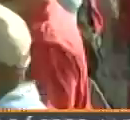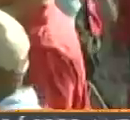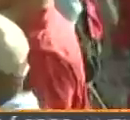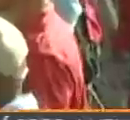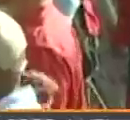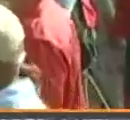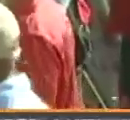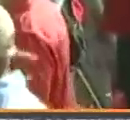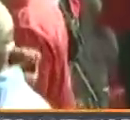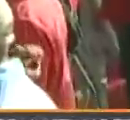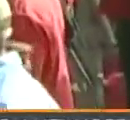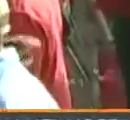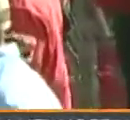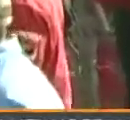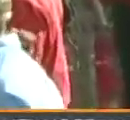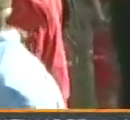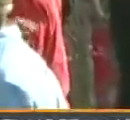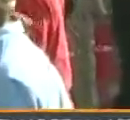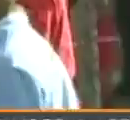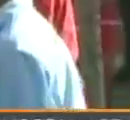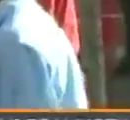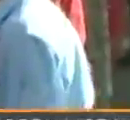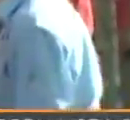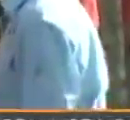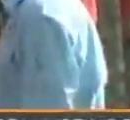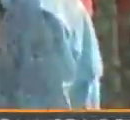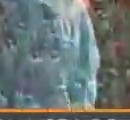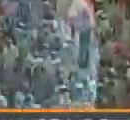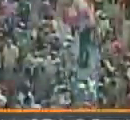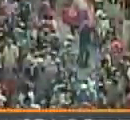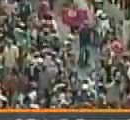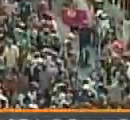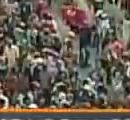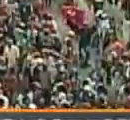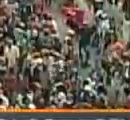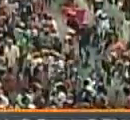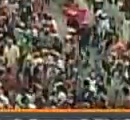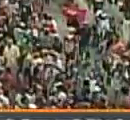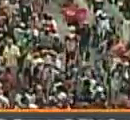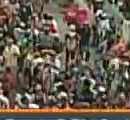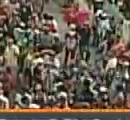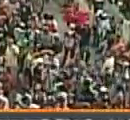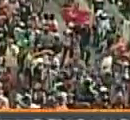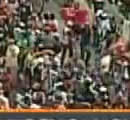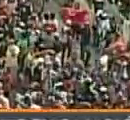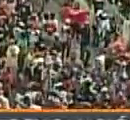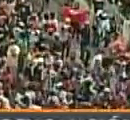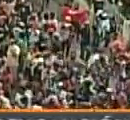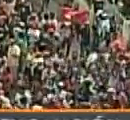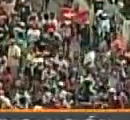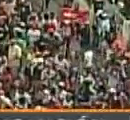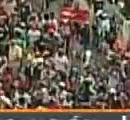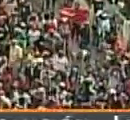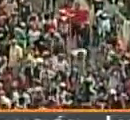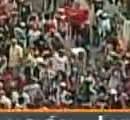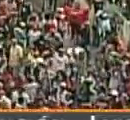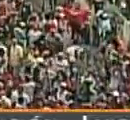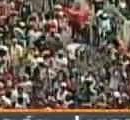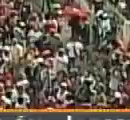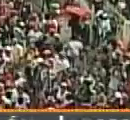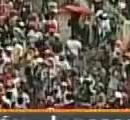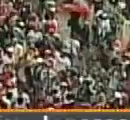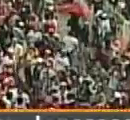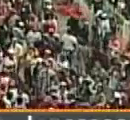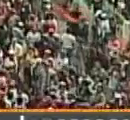la patria, con su tricolor nacional presente desde el pasado 22 de abril en esta campaña electoral que finaliza este